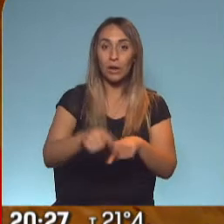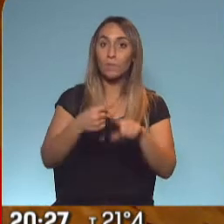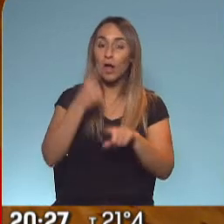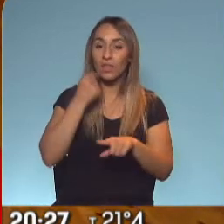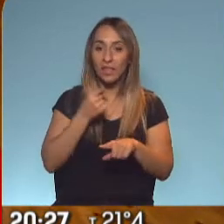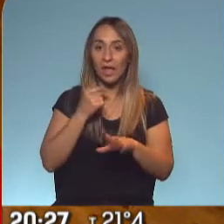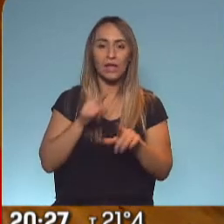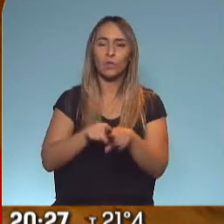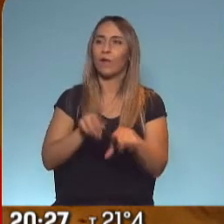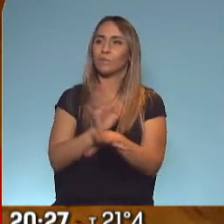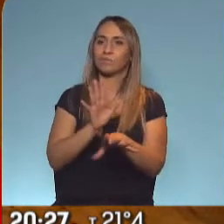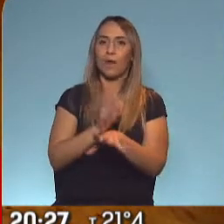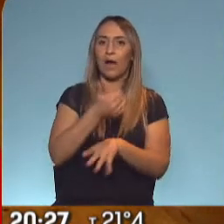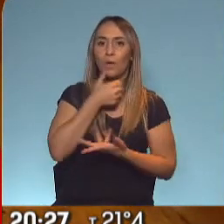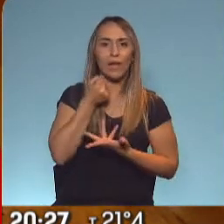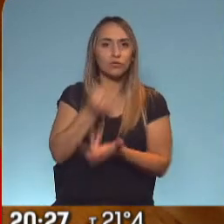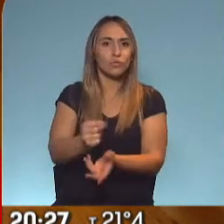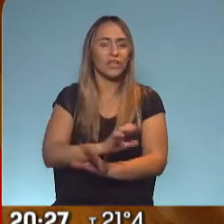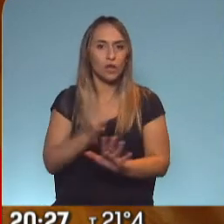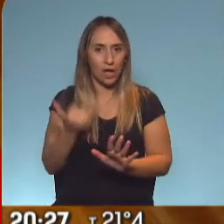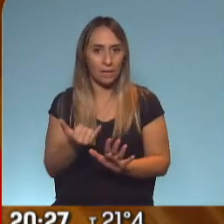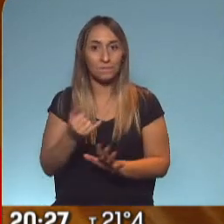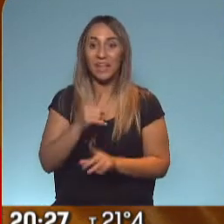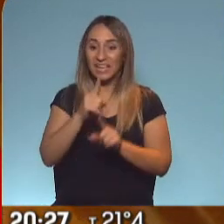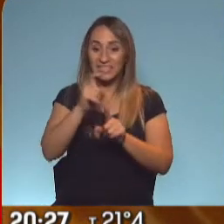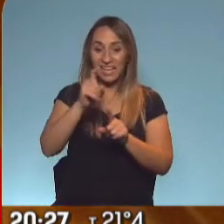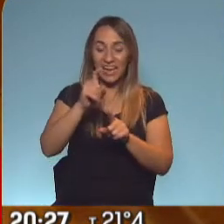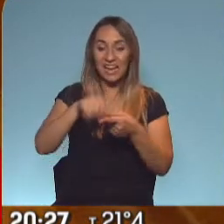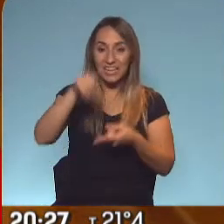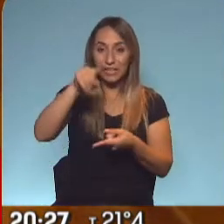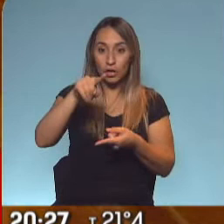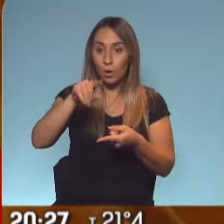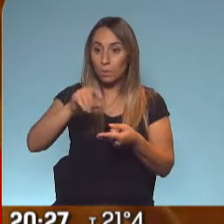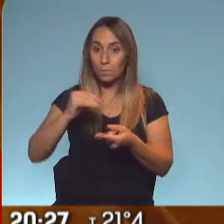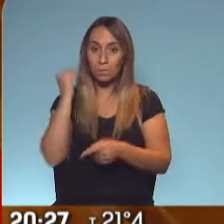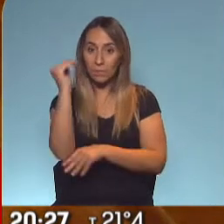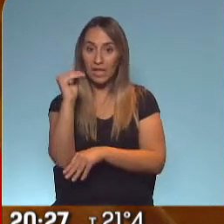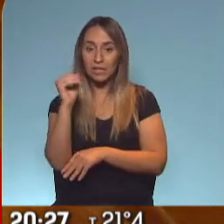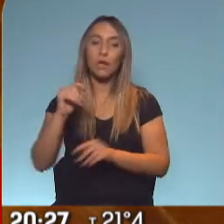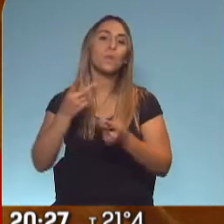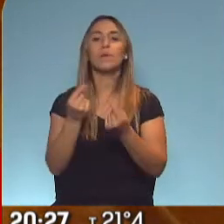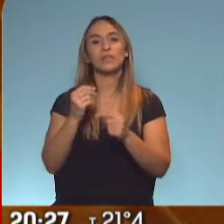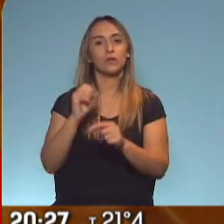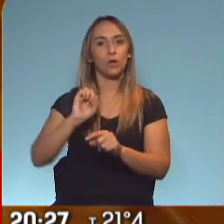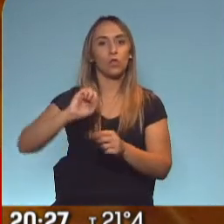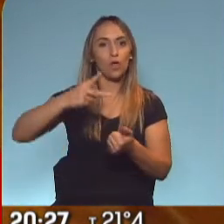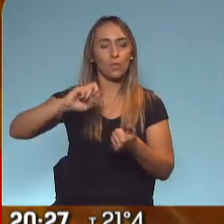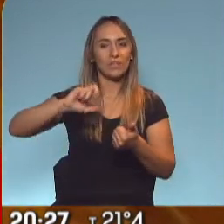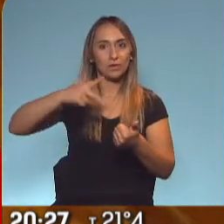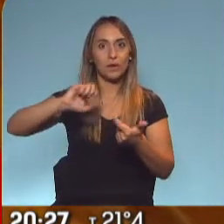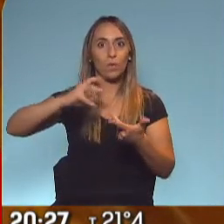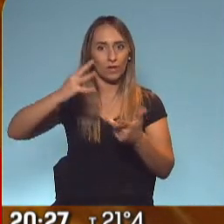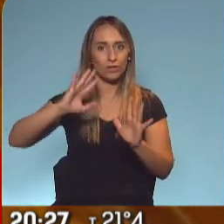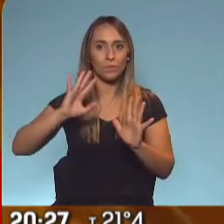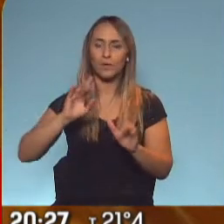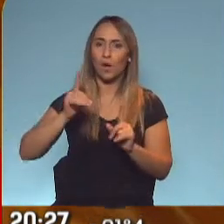totalmente subsidiada. A partir de los 100 litros se cuadruplica el precio y así se va multiplicando. Es decir, pero cuidan el